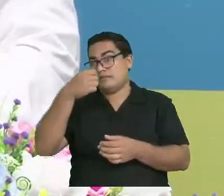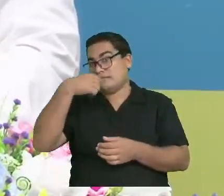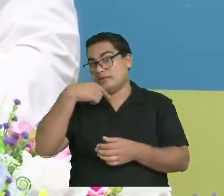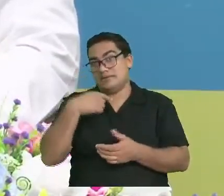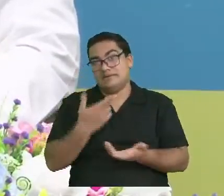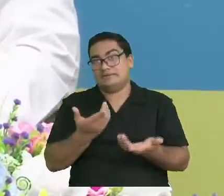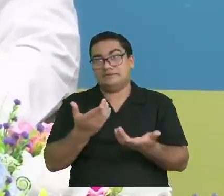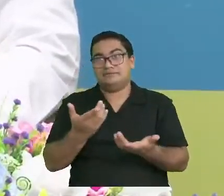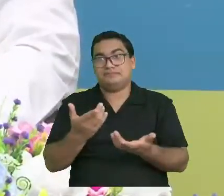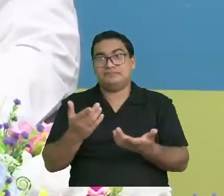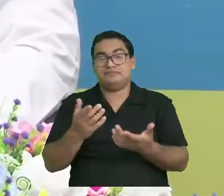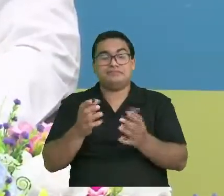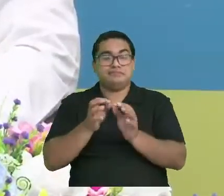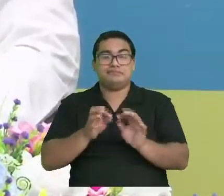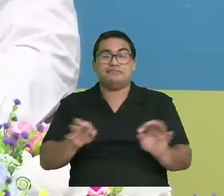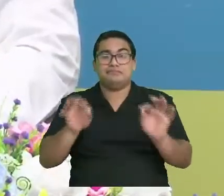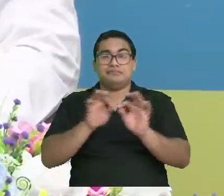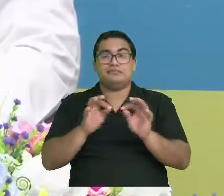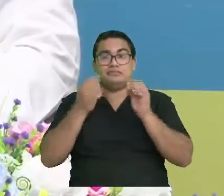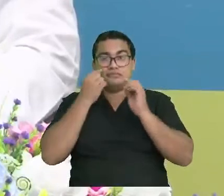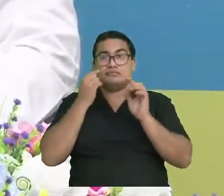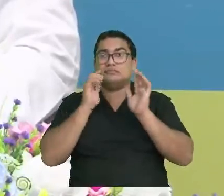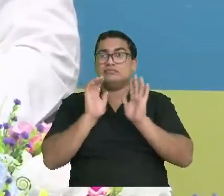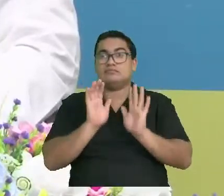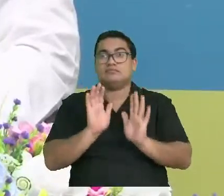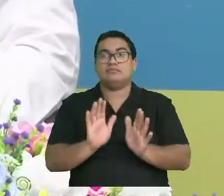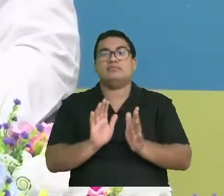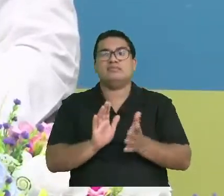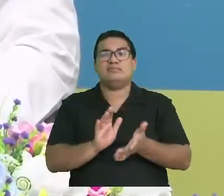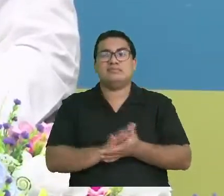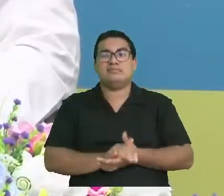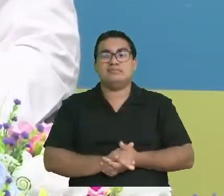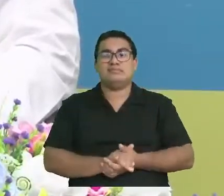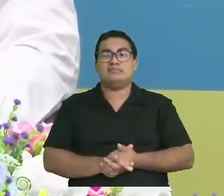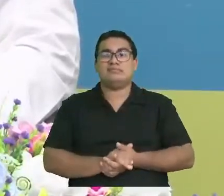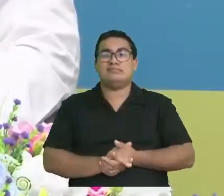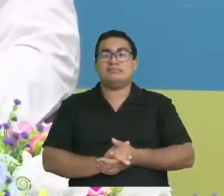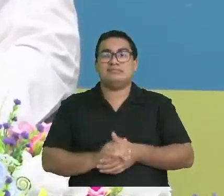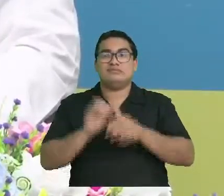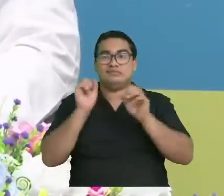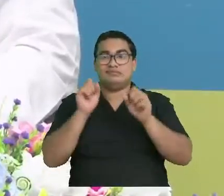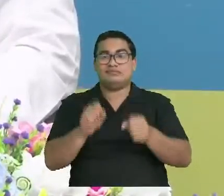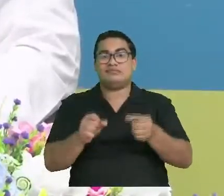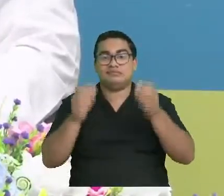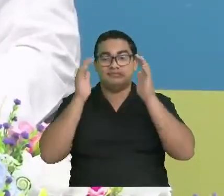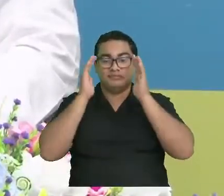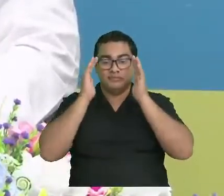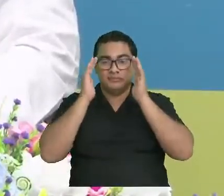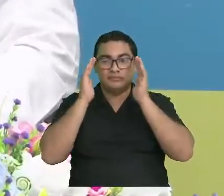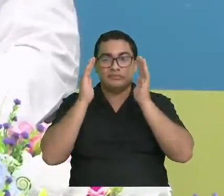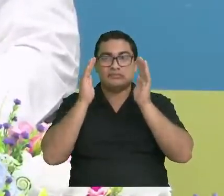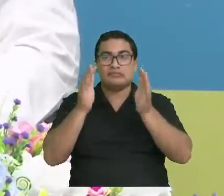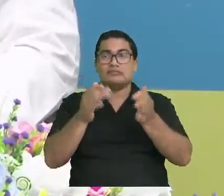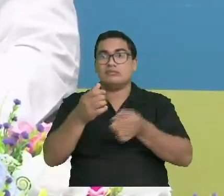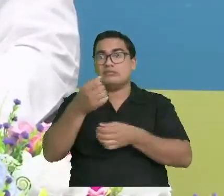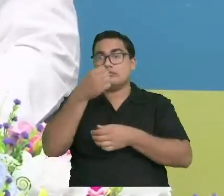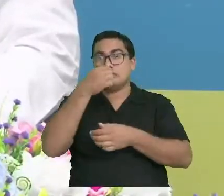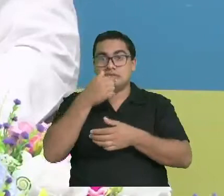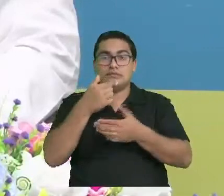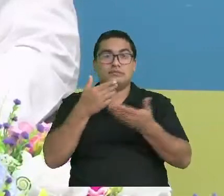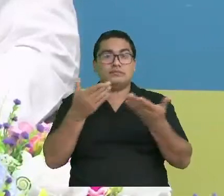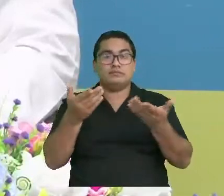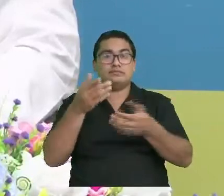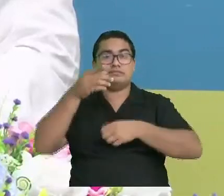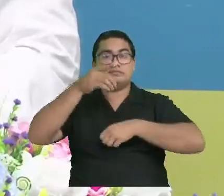que ver con un psiquiatra, ¿verdad? Que es el especialista para brindar terapia farmacológica a este tipo de trastornos